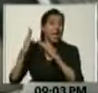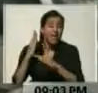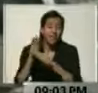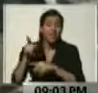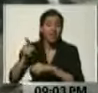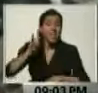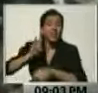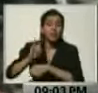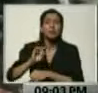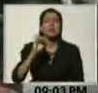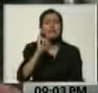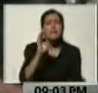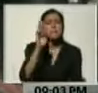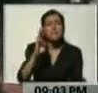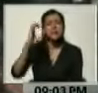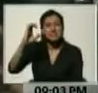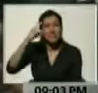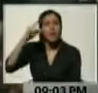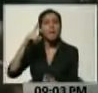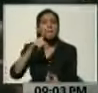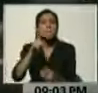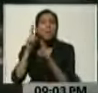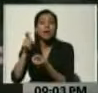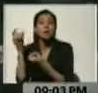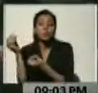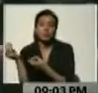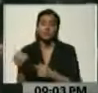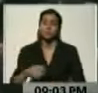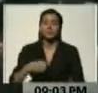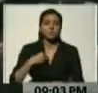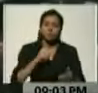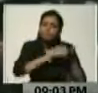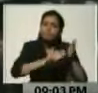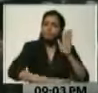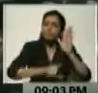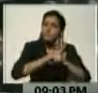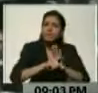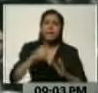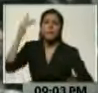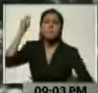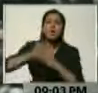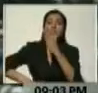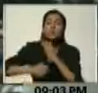El IPC, nosotros hicimos una ley para prohibir aquello que cobraban el IPC,